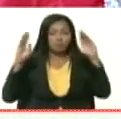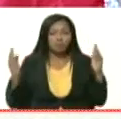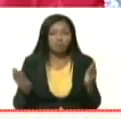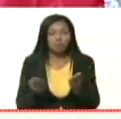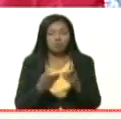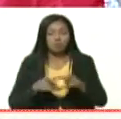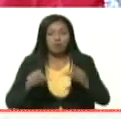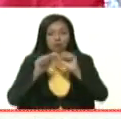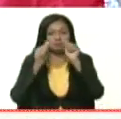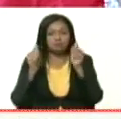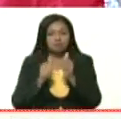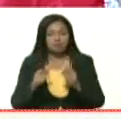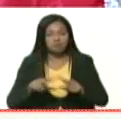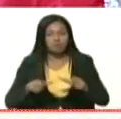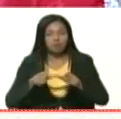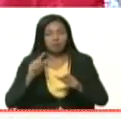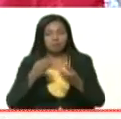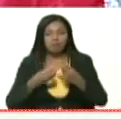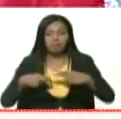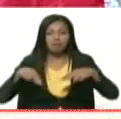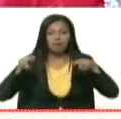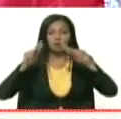del sistema de Naciones Unidas.